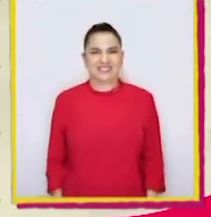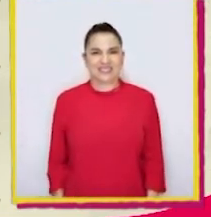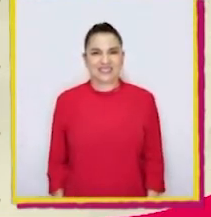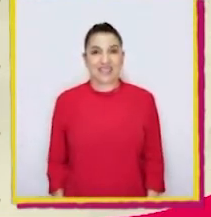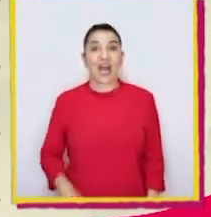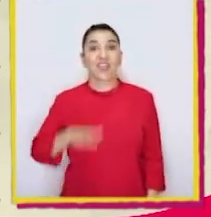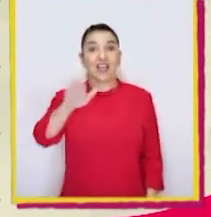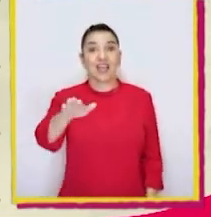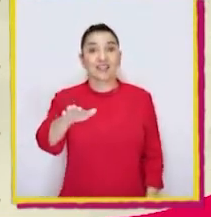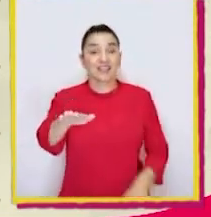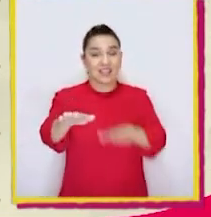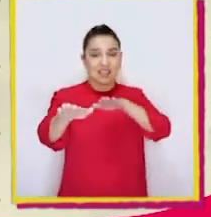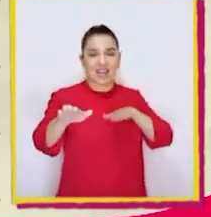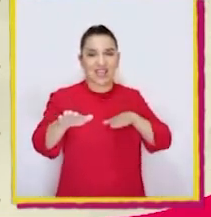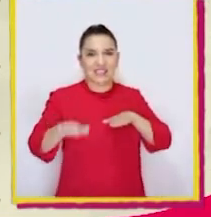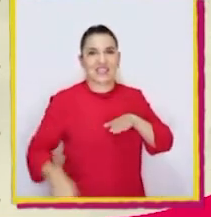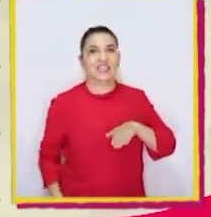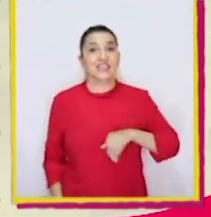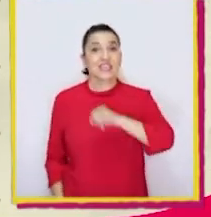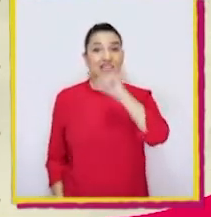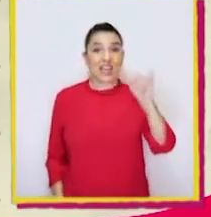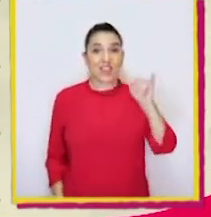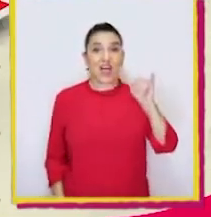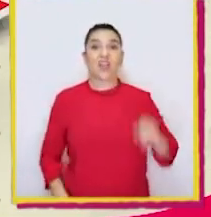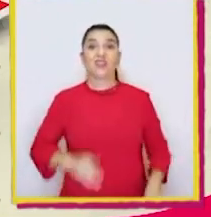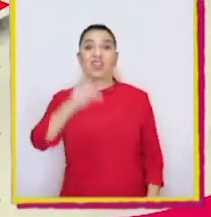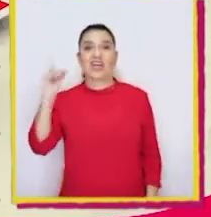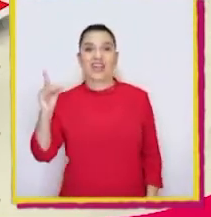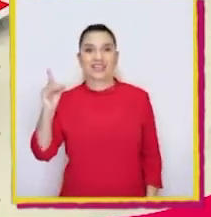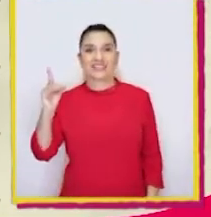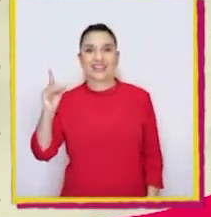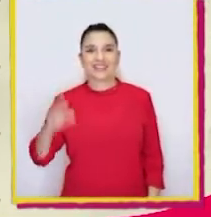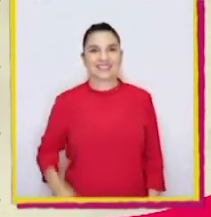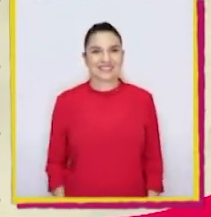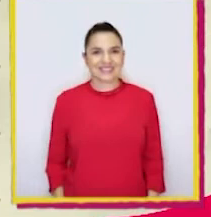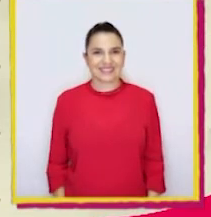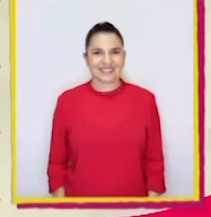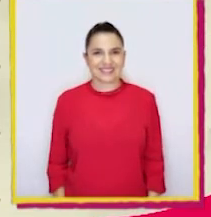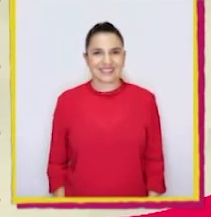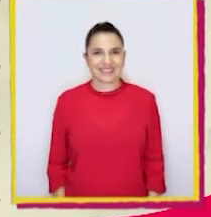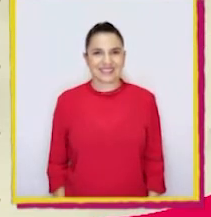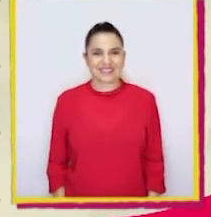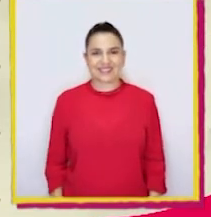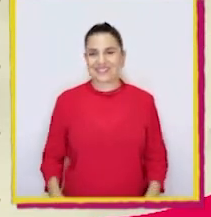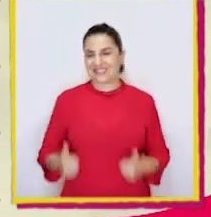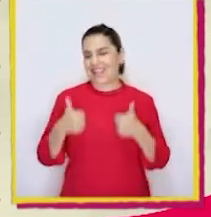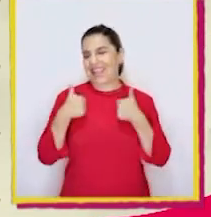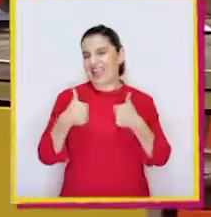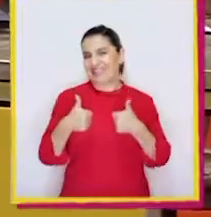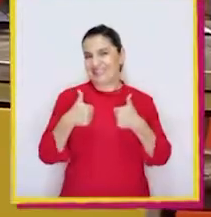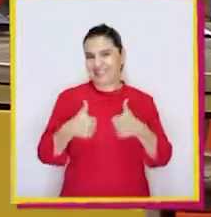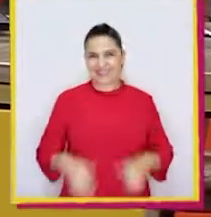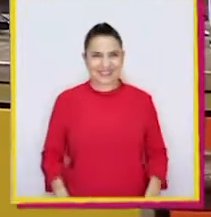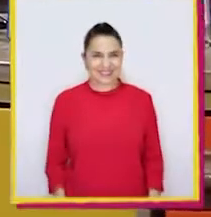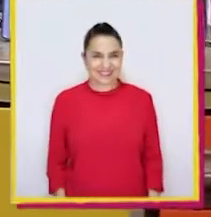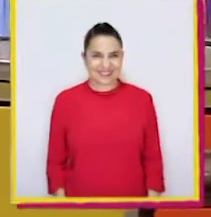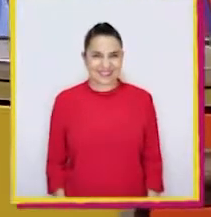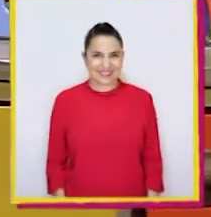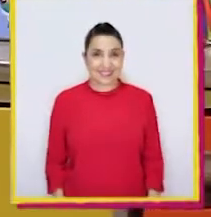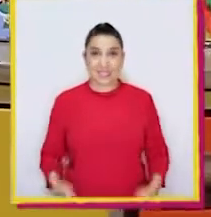izquierda, derecha. Adelante, atrás, izquierda y derecha.